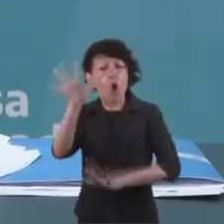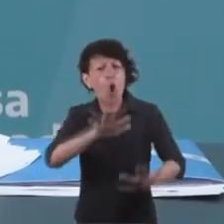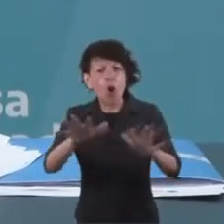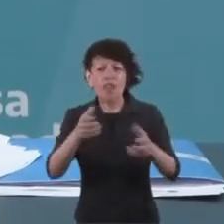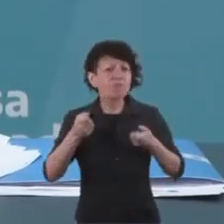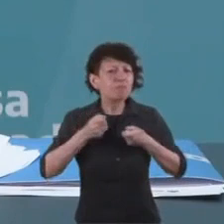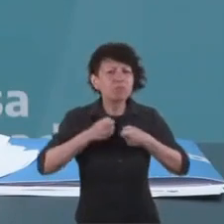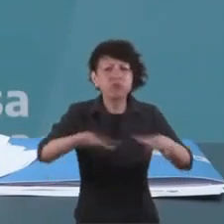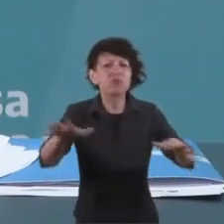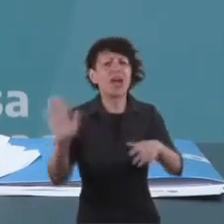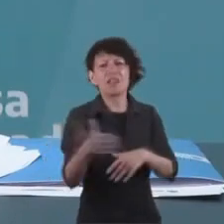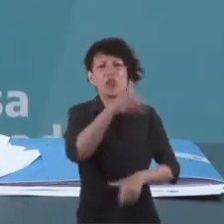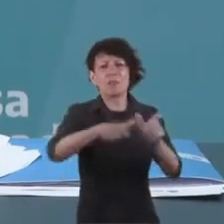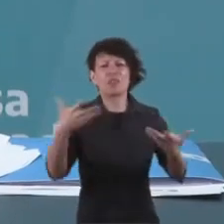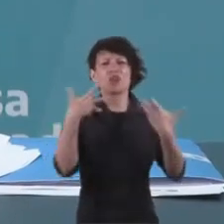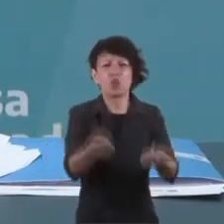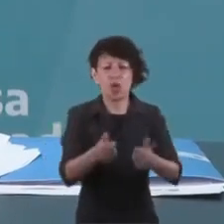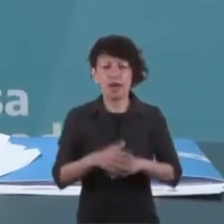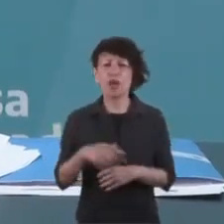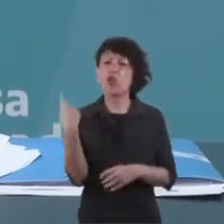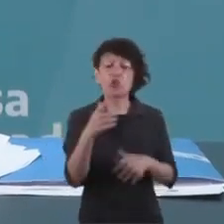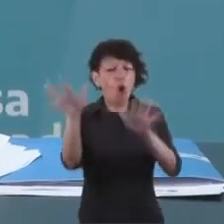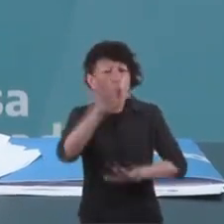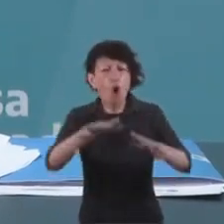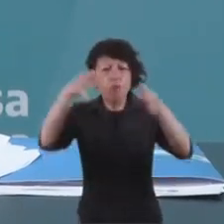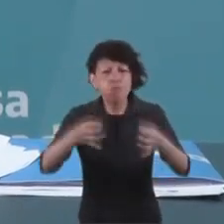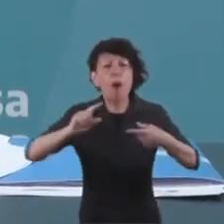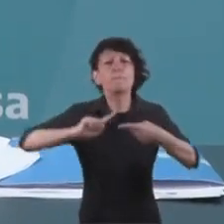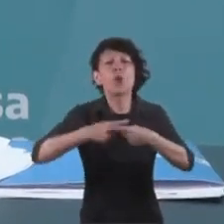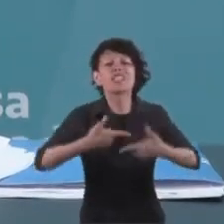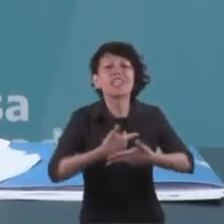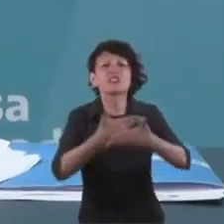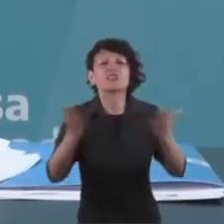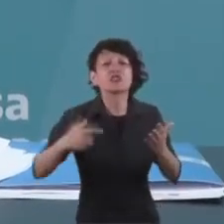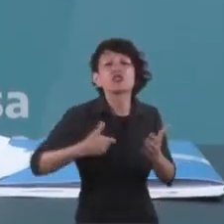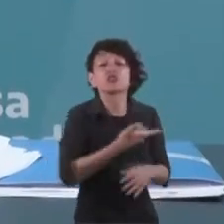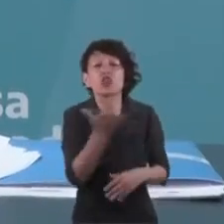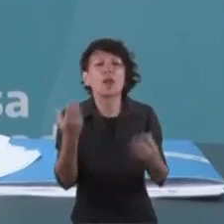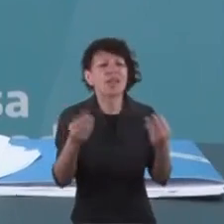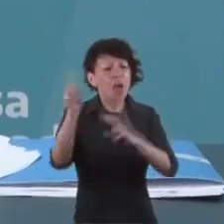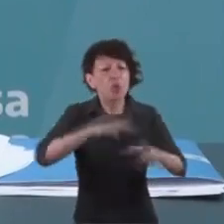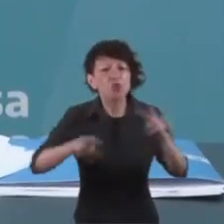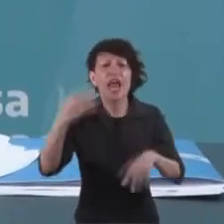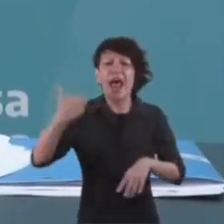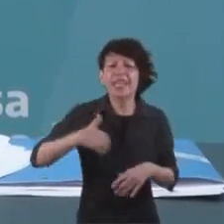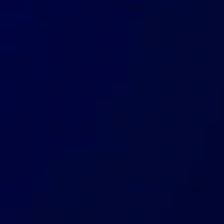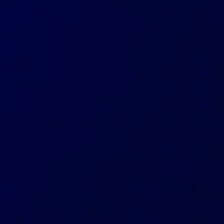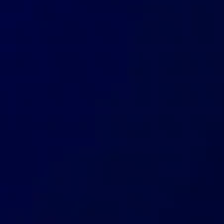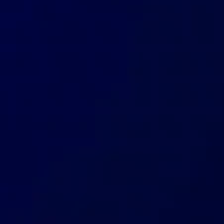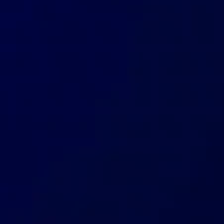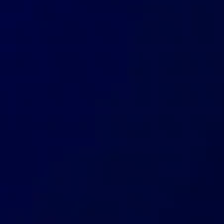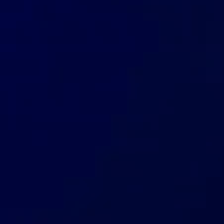y a Todos vinimos a poner orden en las políticas sociales para seguir alentando la búsqueda de la construcción de una Argentina con